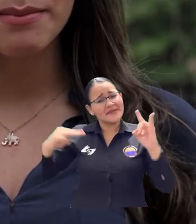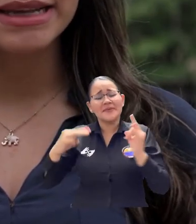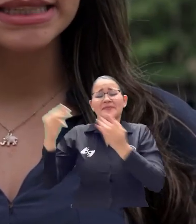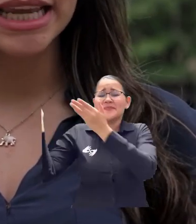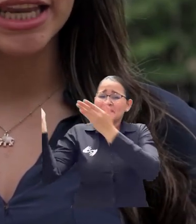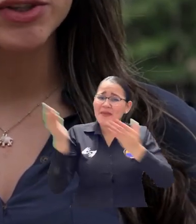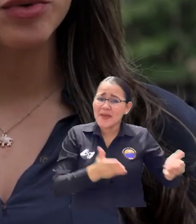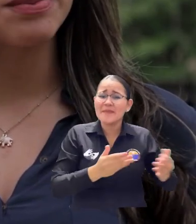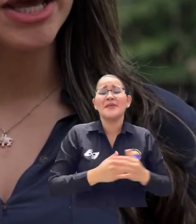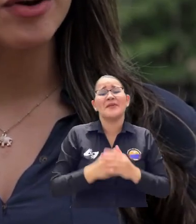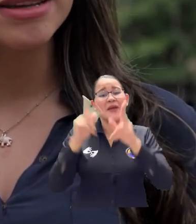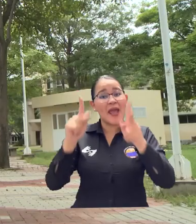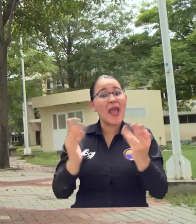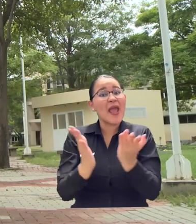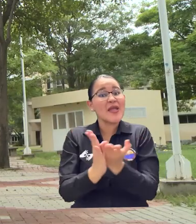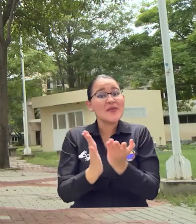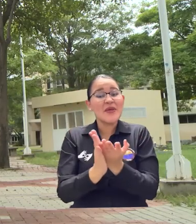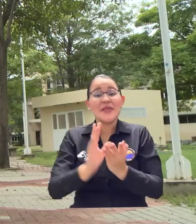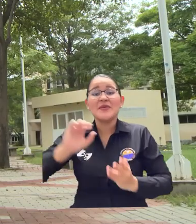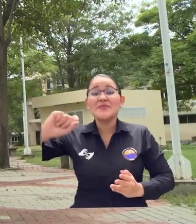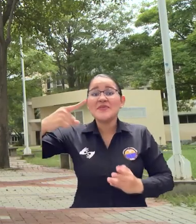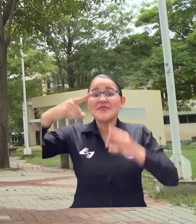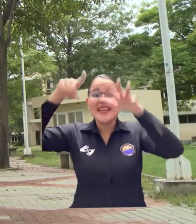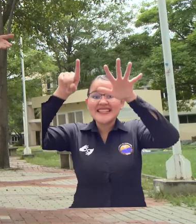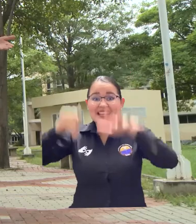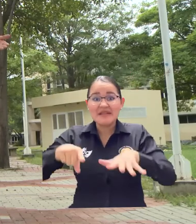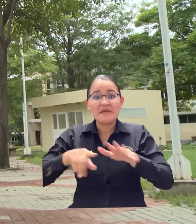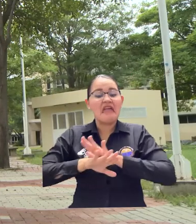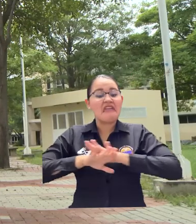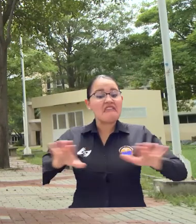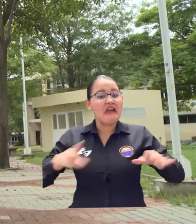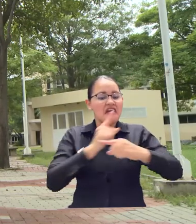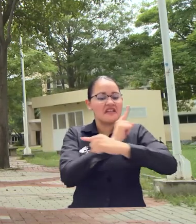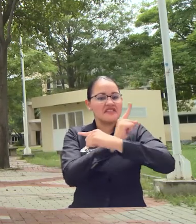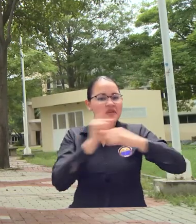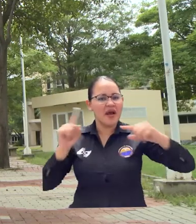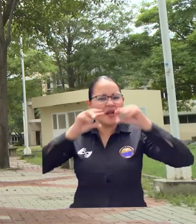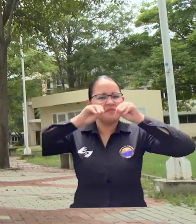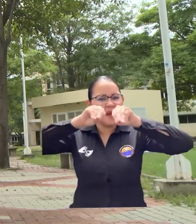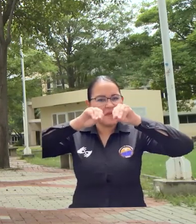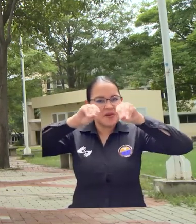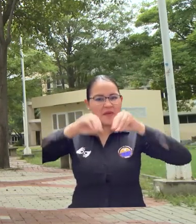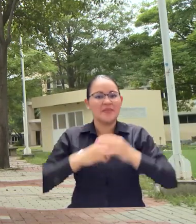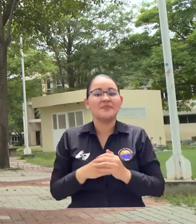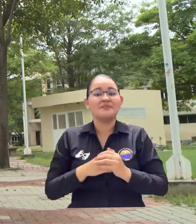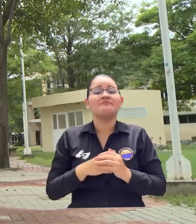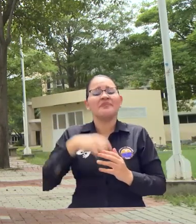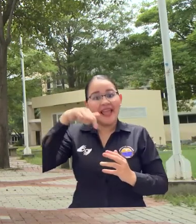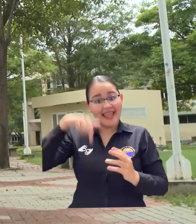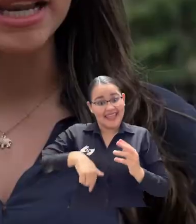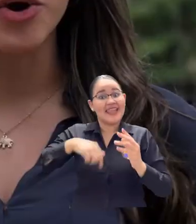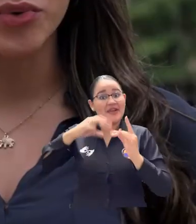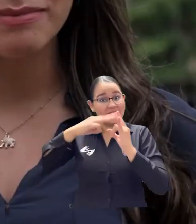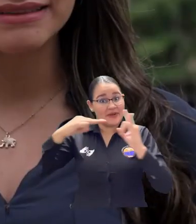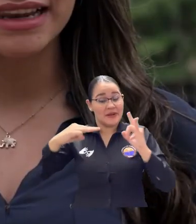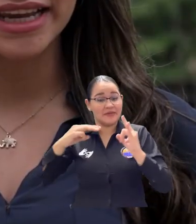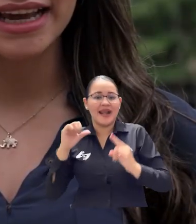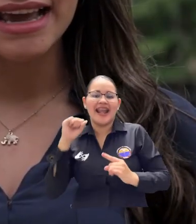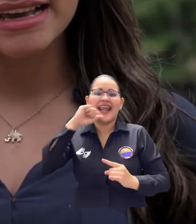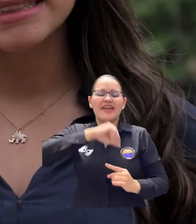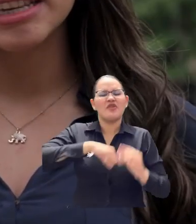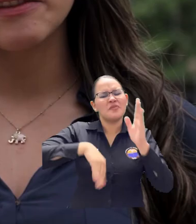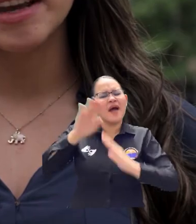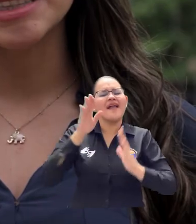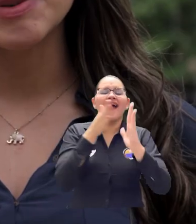primer semestre quienes cumplieron la semana de inducción. El rector Pablo Vera Salazar compartió con los nuevos integrantes de la familia